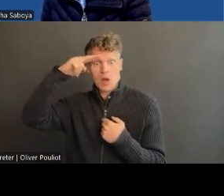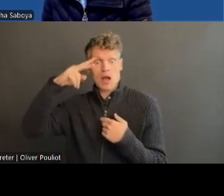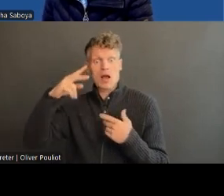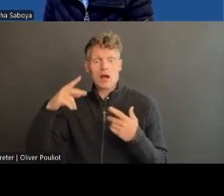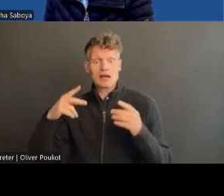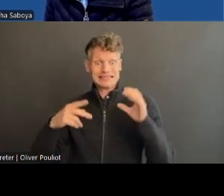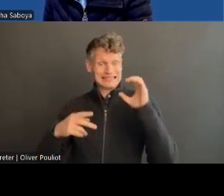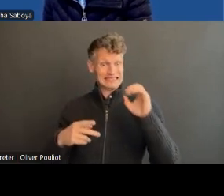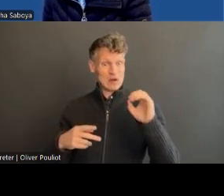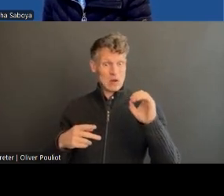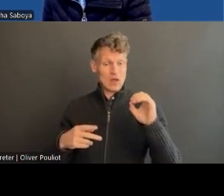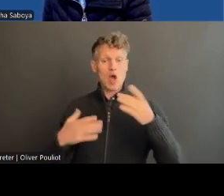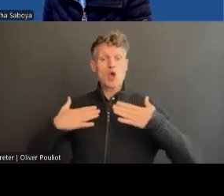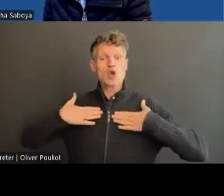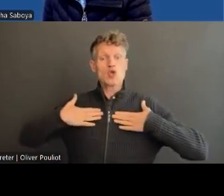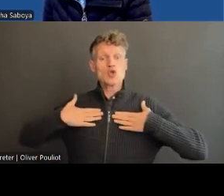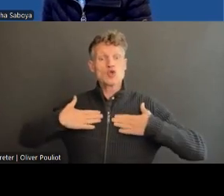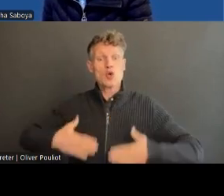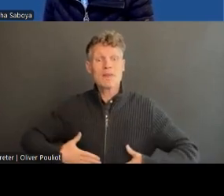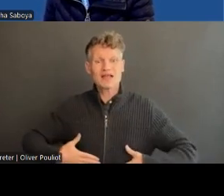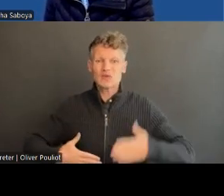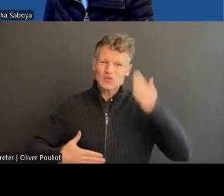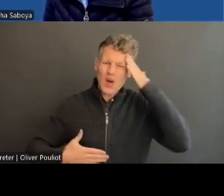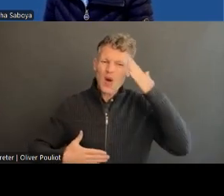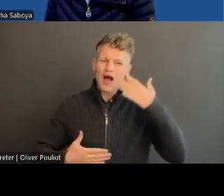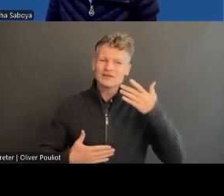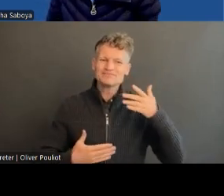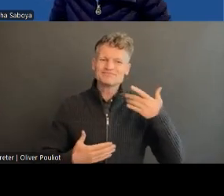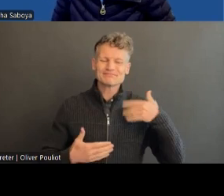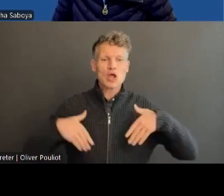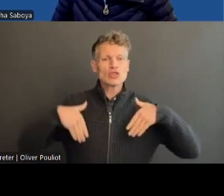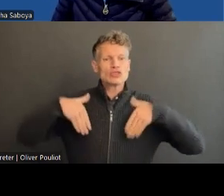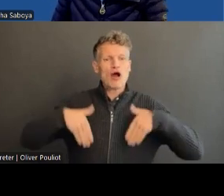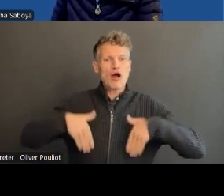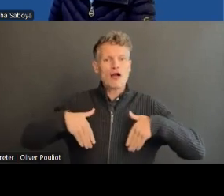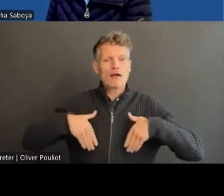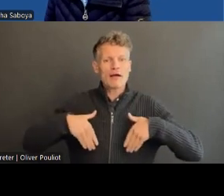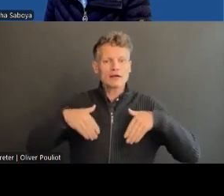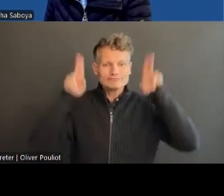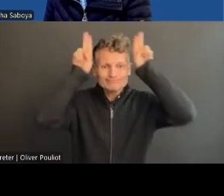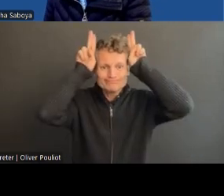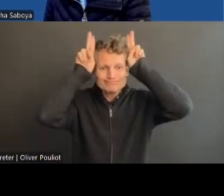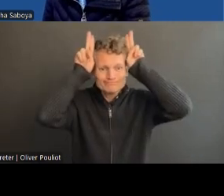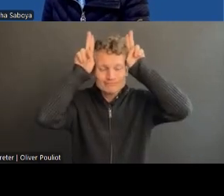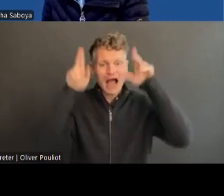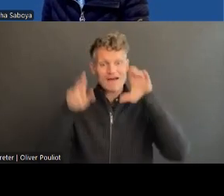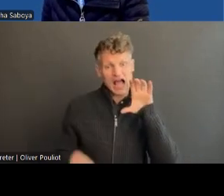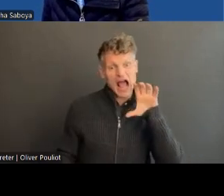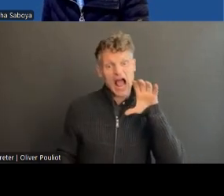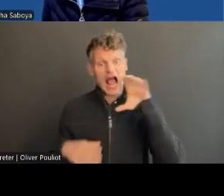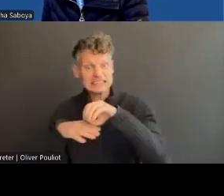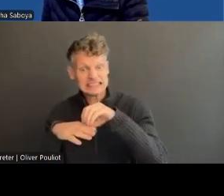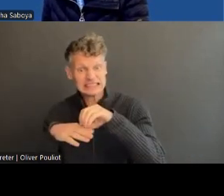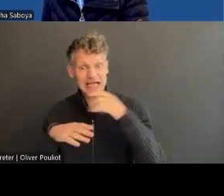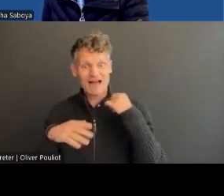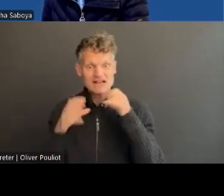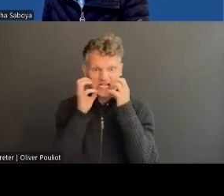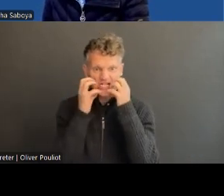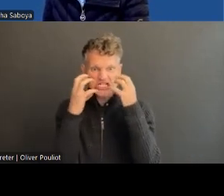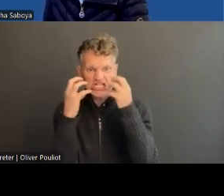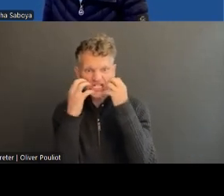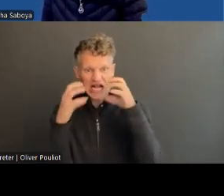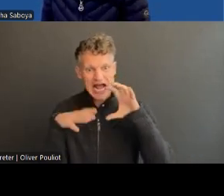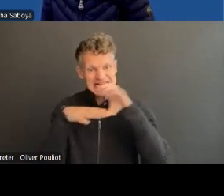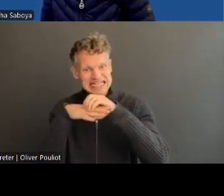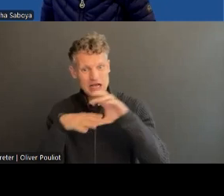la eliminación de la rabia humana transmitida por perros y también tenemos México que ha eliminado el sarcoma.